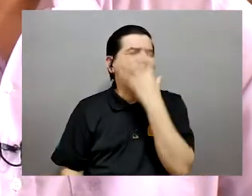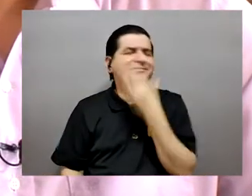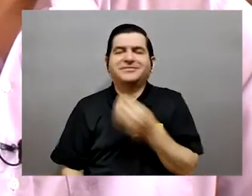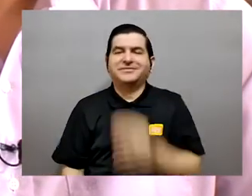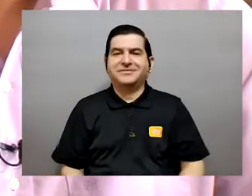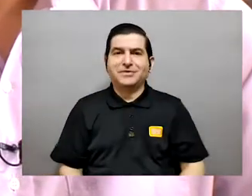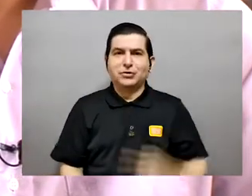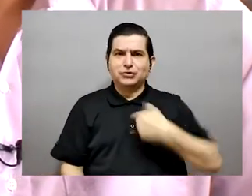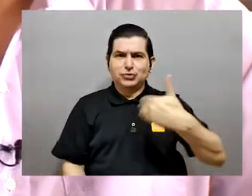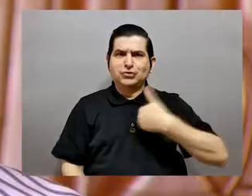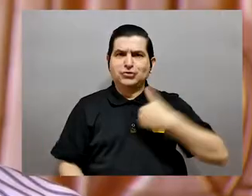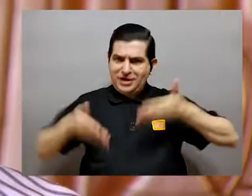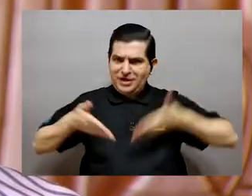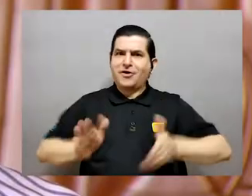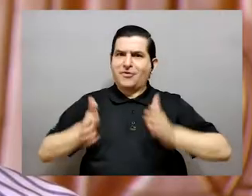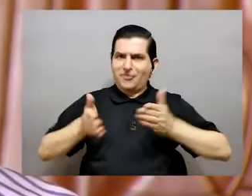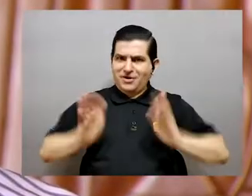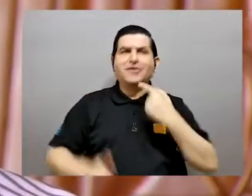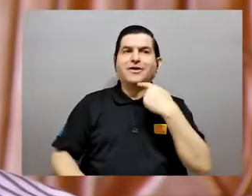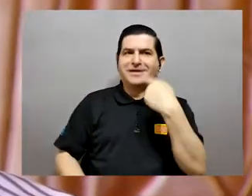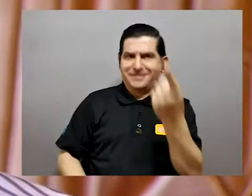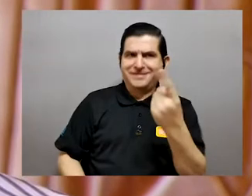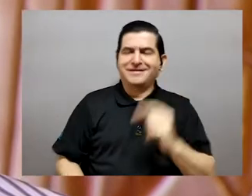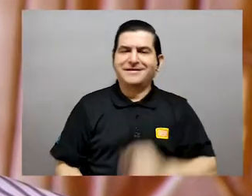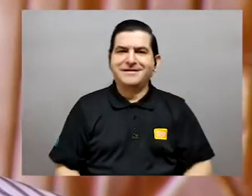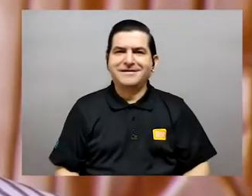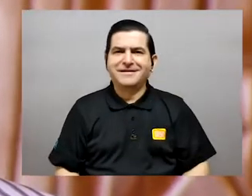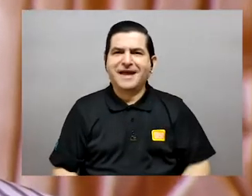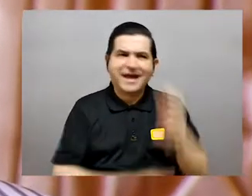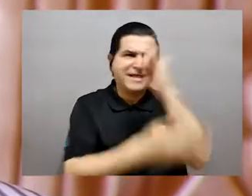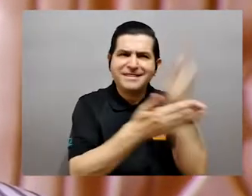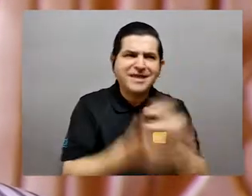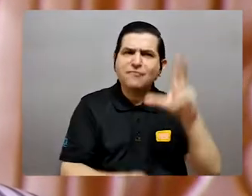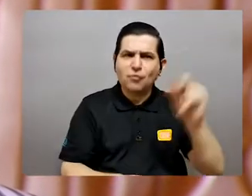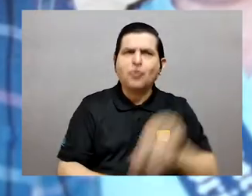¿qué ha sido lo más importante en su vida?